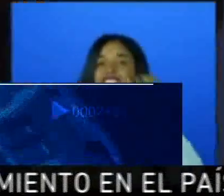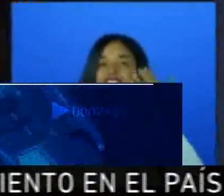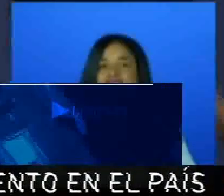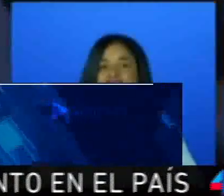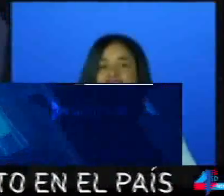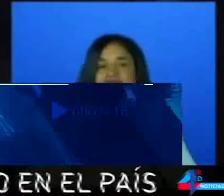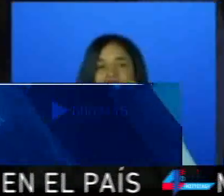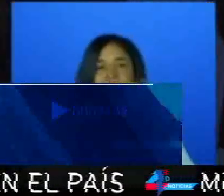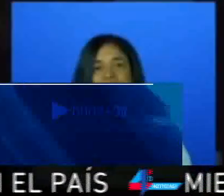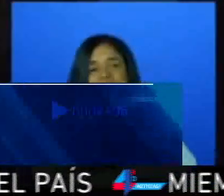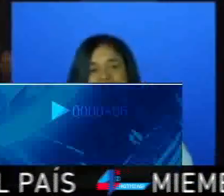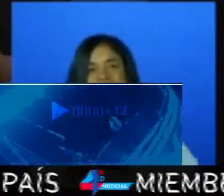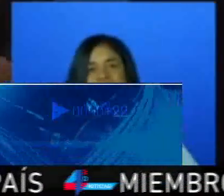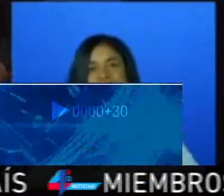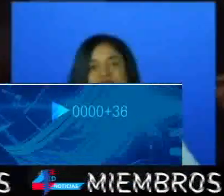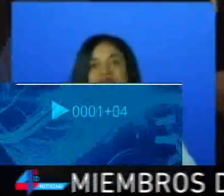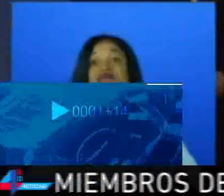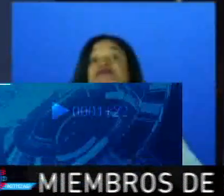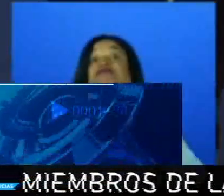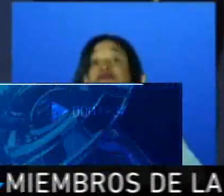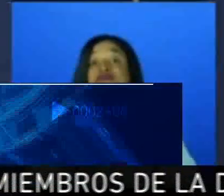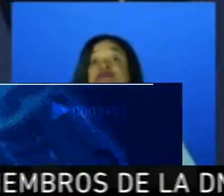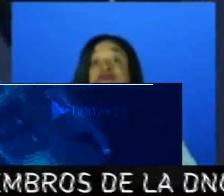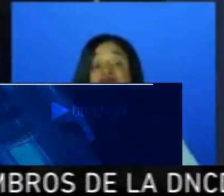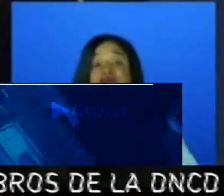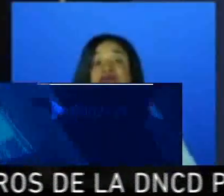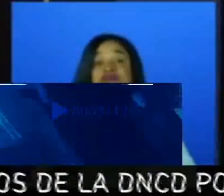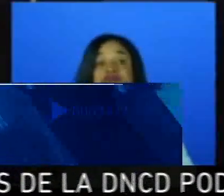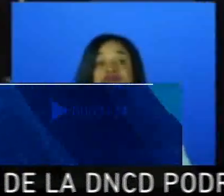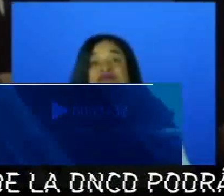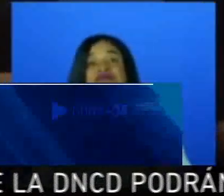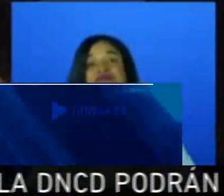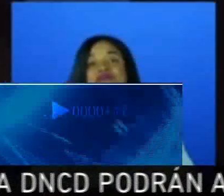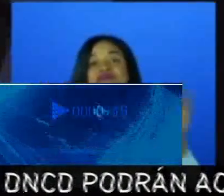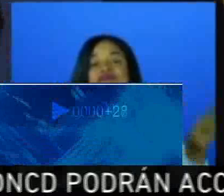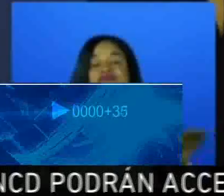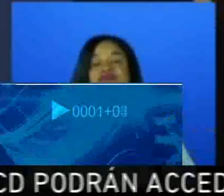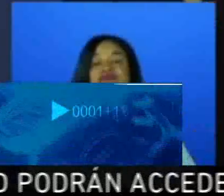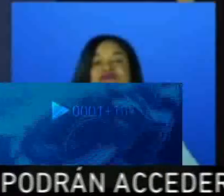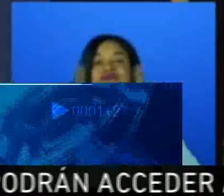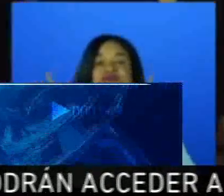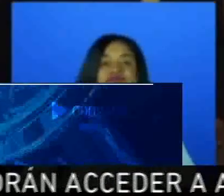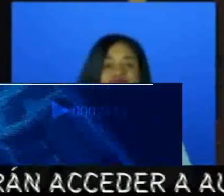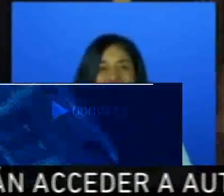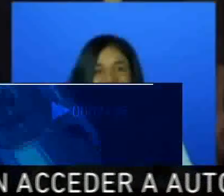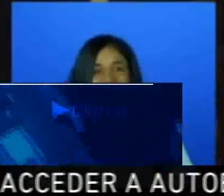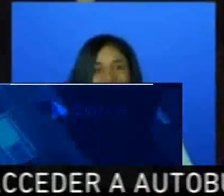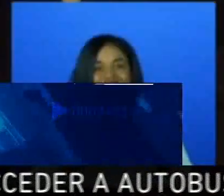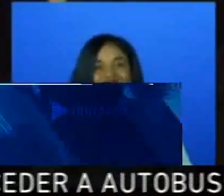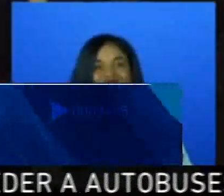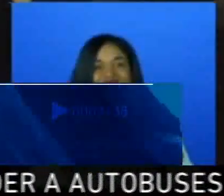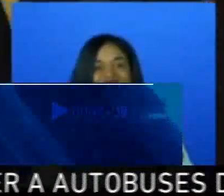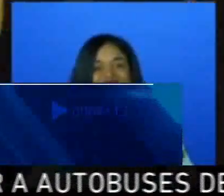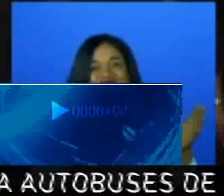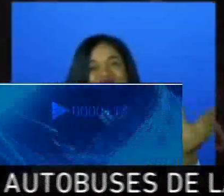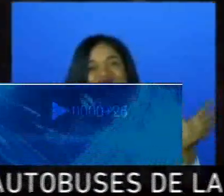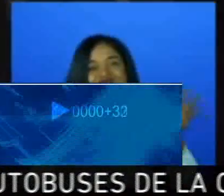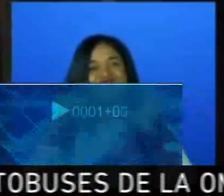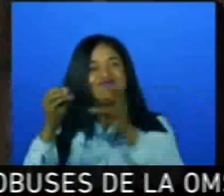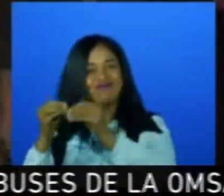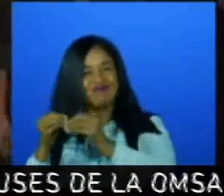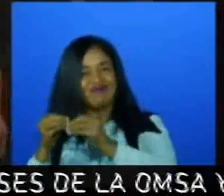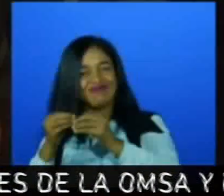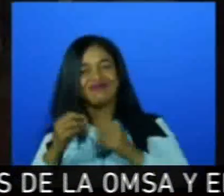hasta concluir con un gran congreso nacional los días 29 y 30 de junio del presente